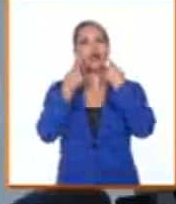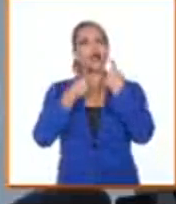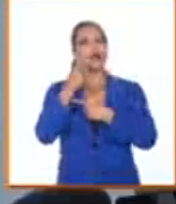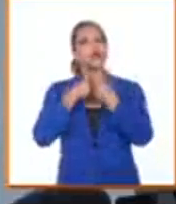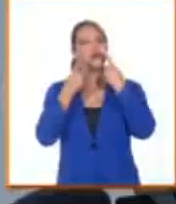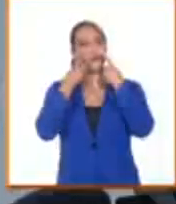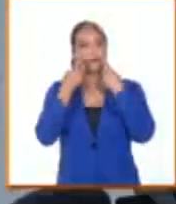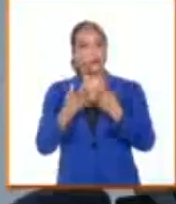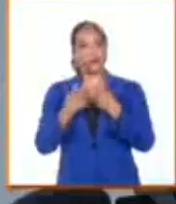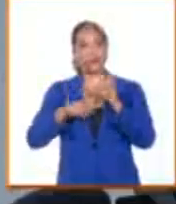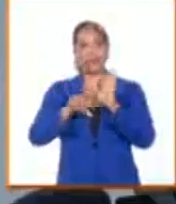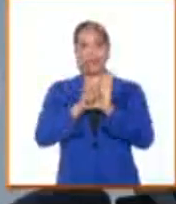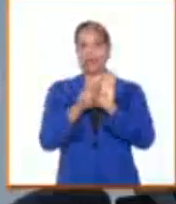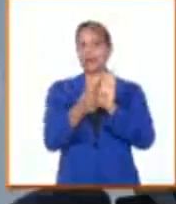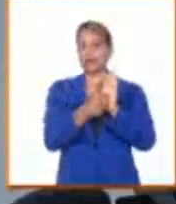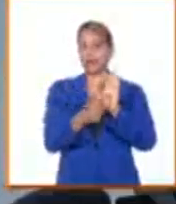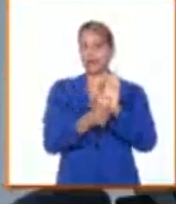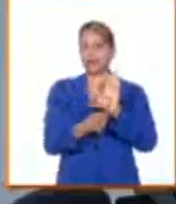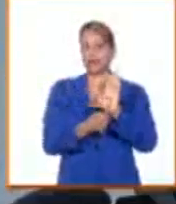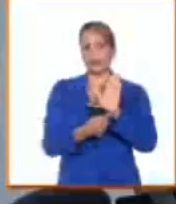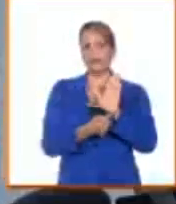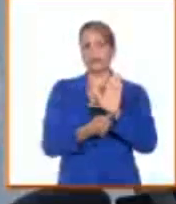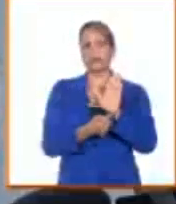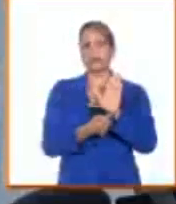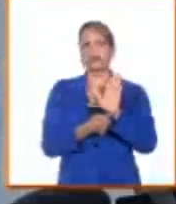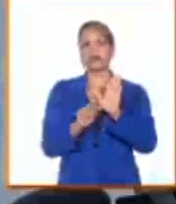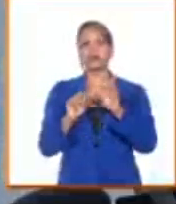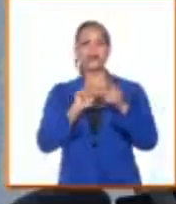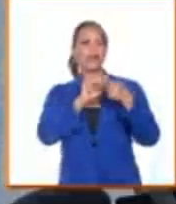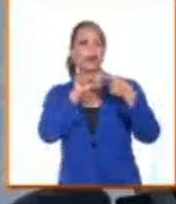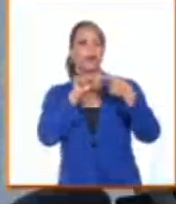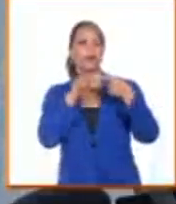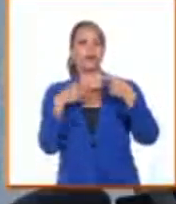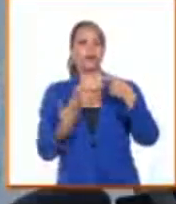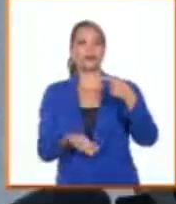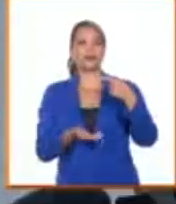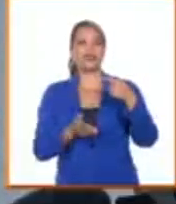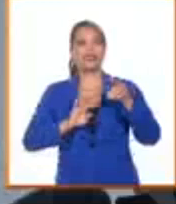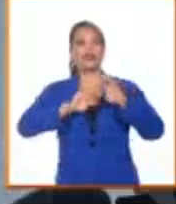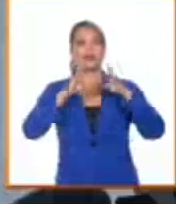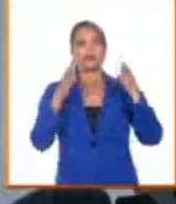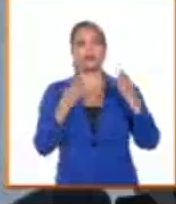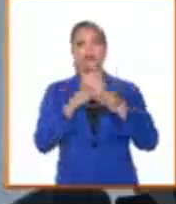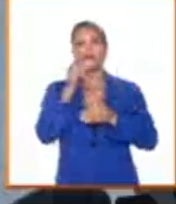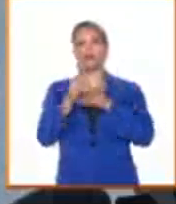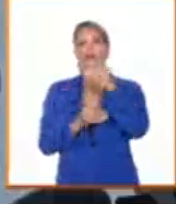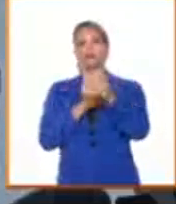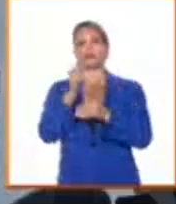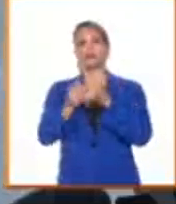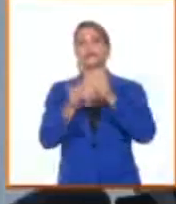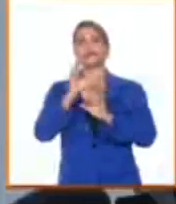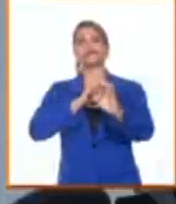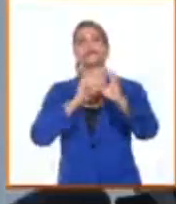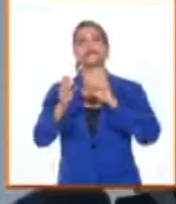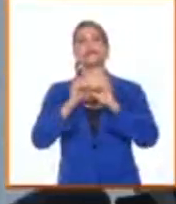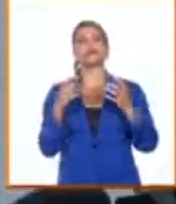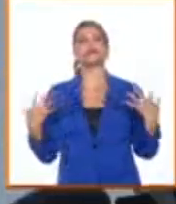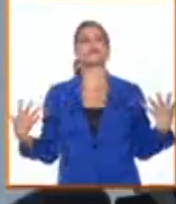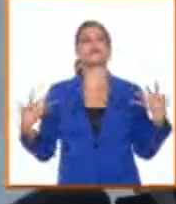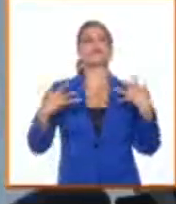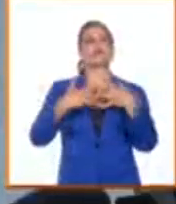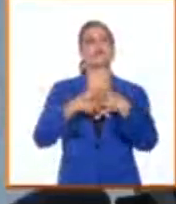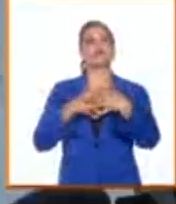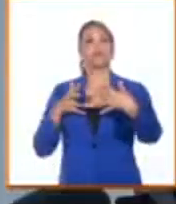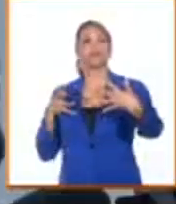claro. Primero, que la gestión de los procesos comunicacionales tiene que estar en correspondencia